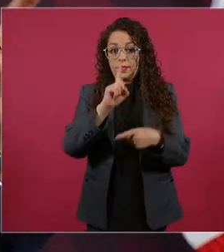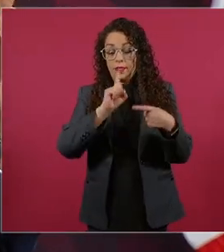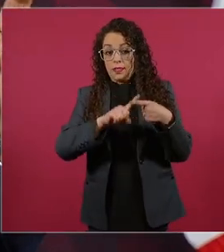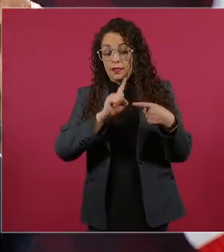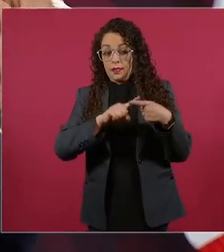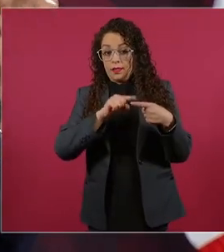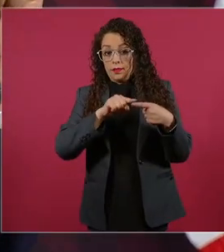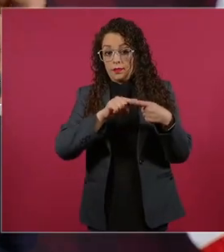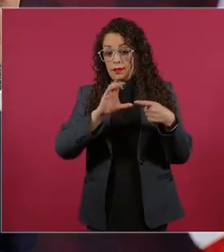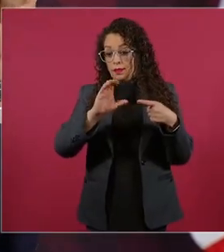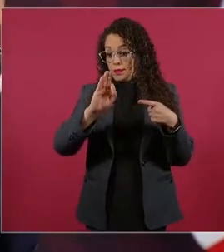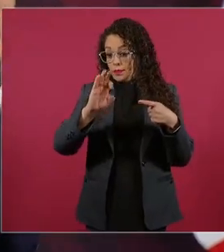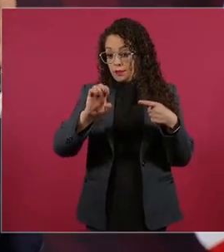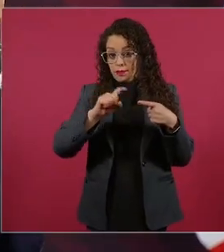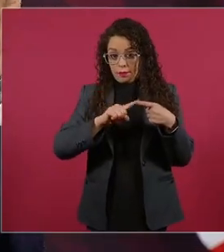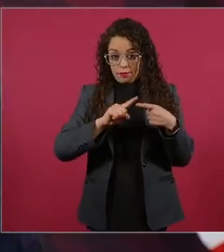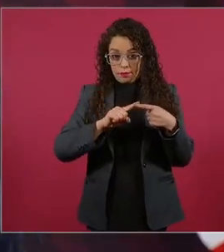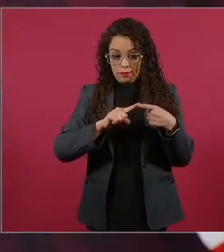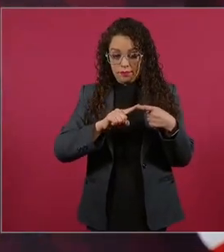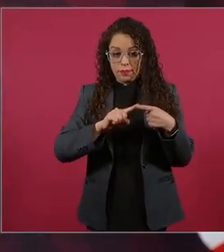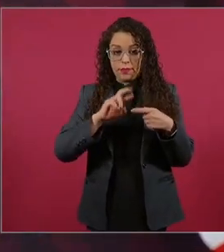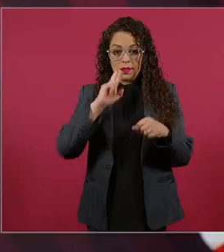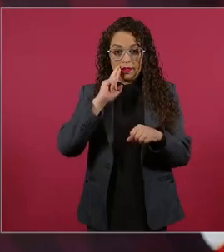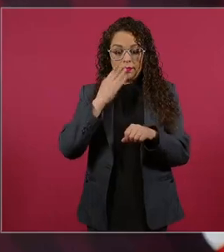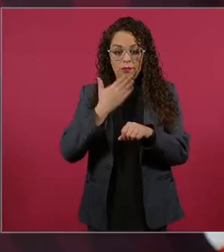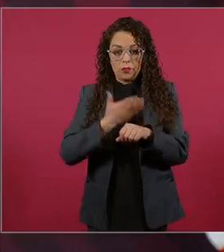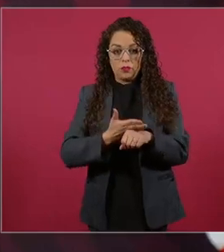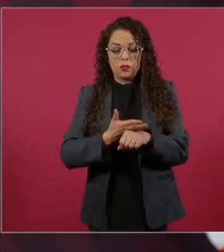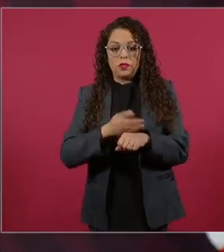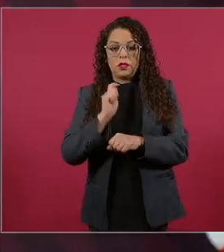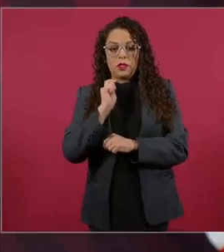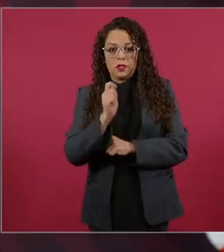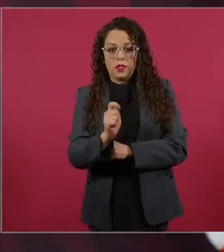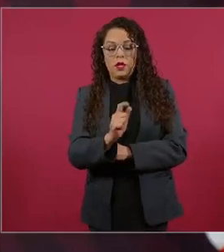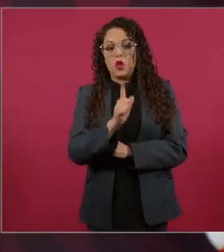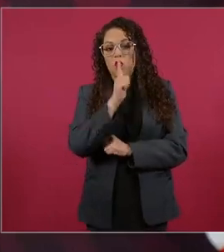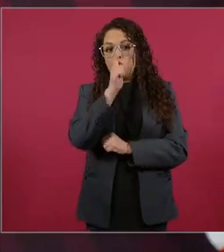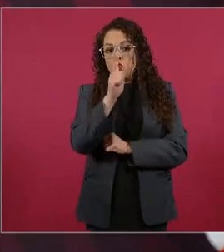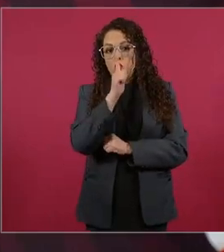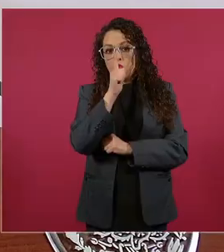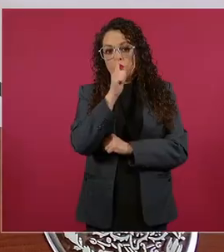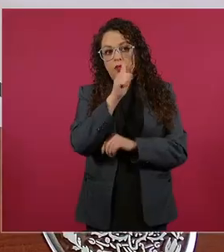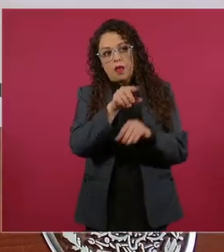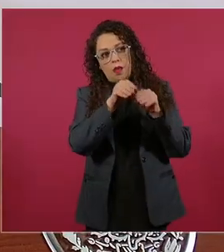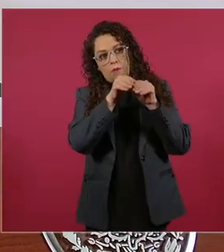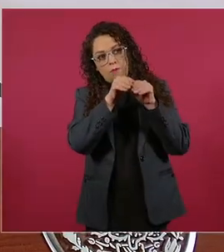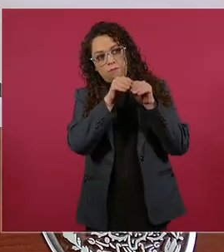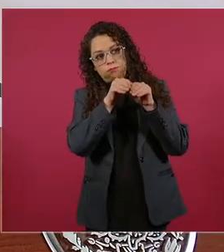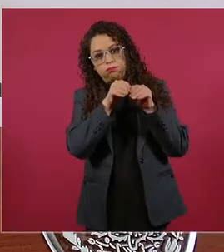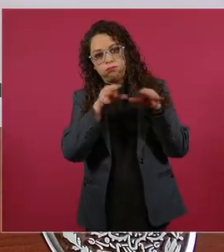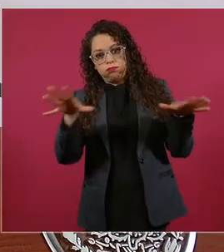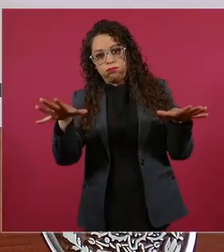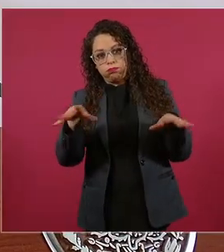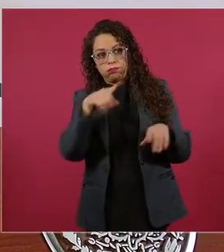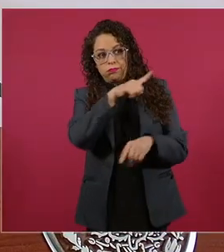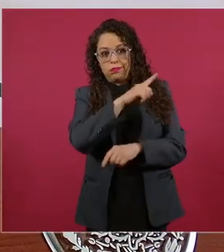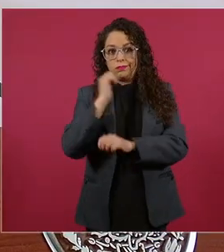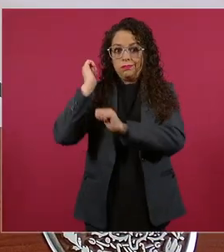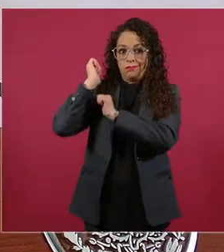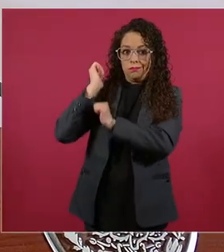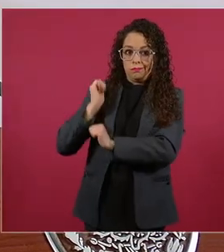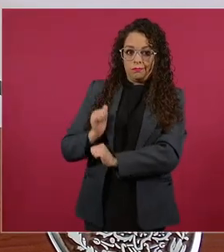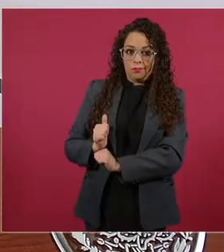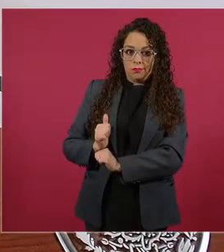ocupa de que llegue la electricidad a todos los hogares, así